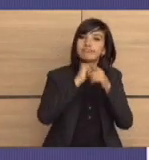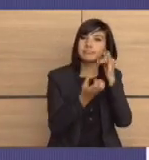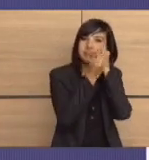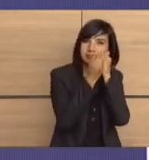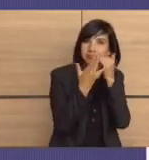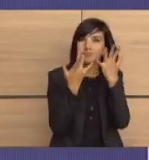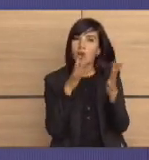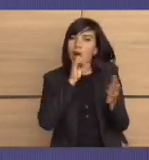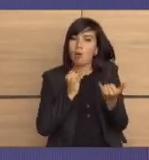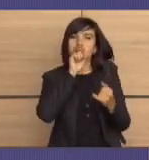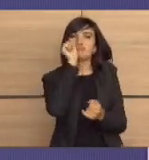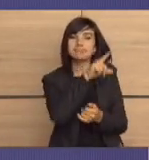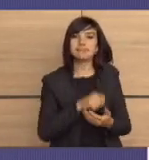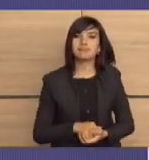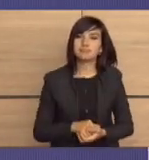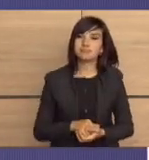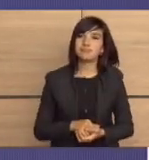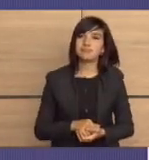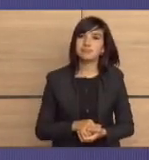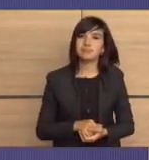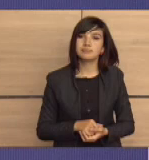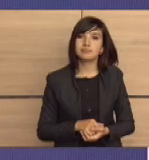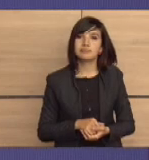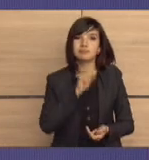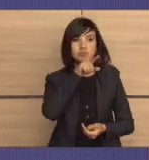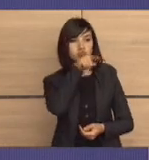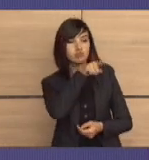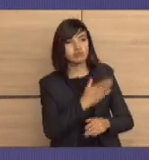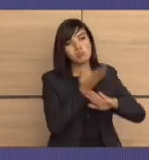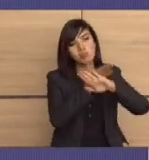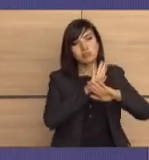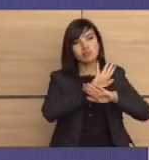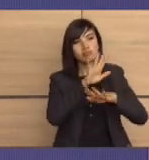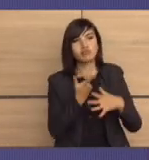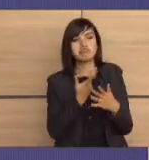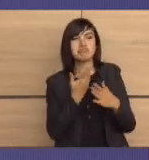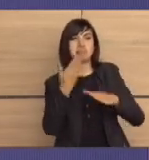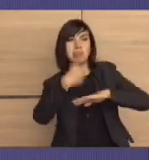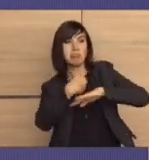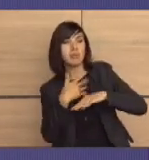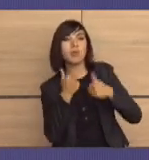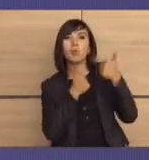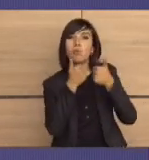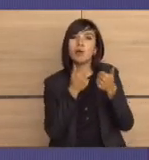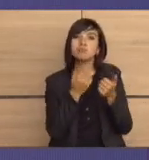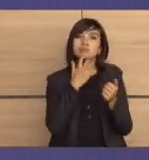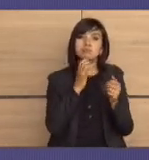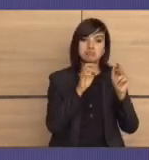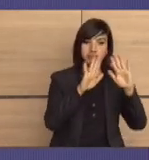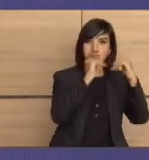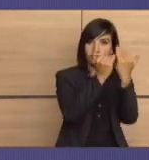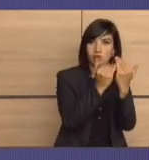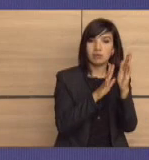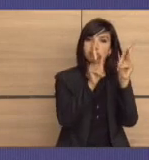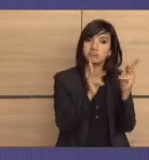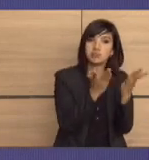que le formulamos es, ¿qué caminos o qué propuestas usted nos puede compartir para acercar a los distintos actores de la escuela que tienen